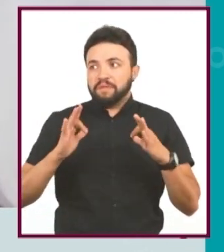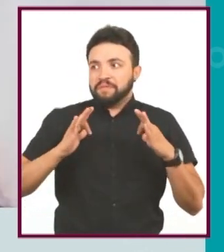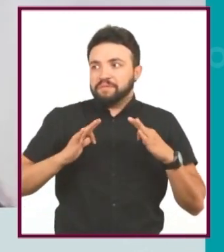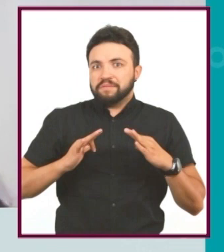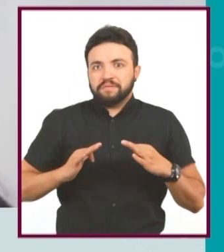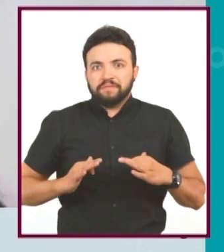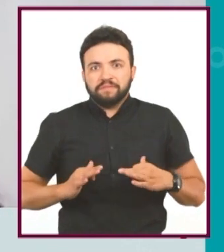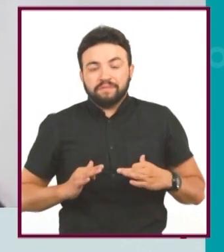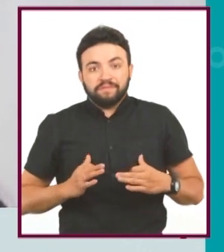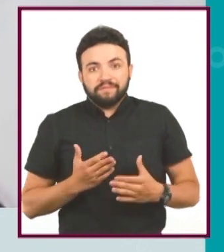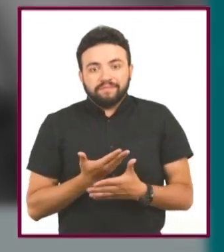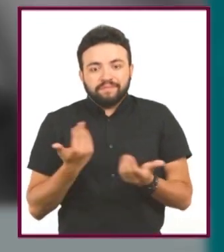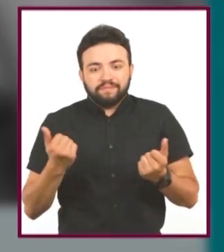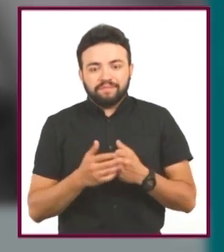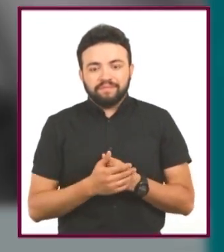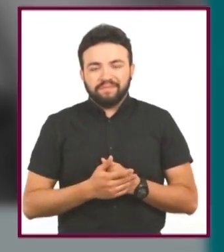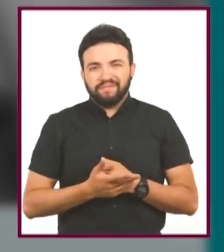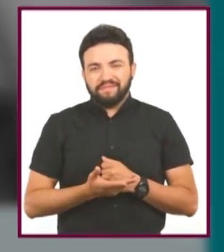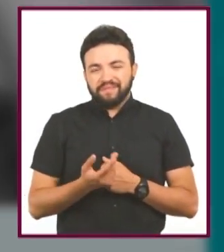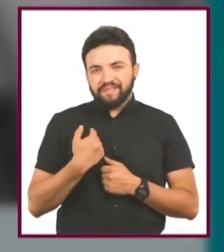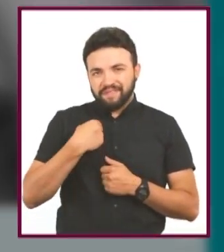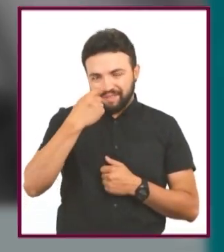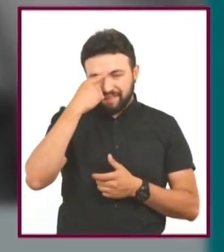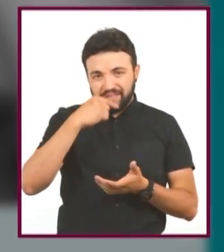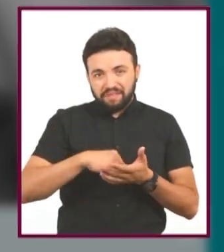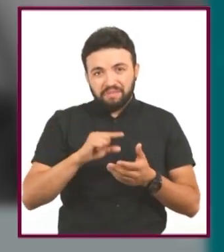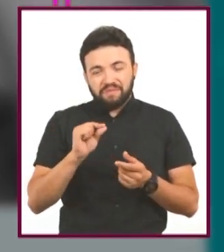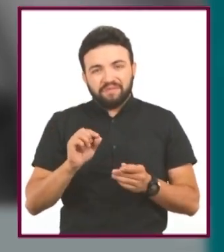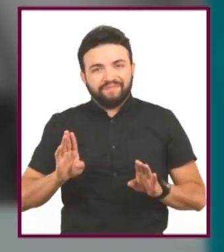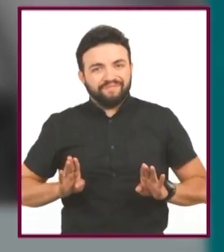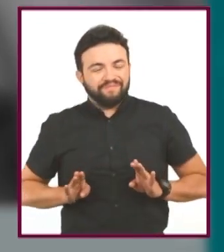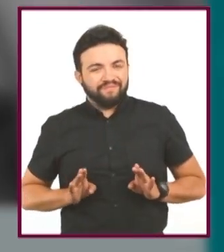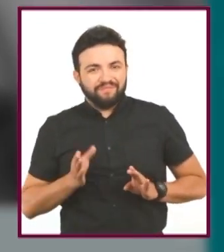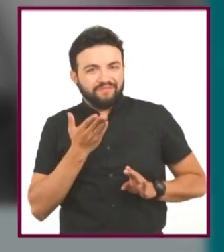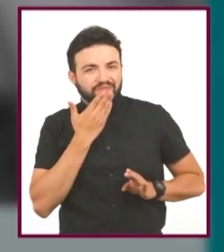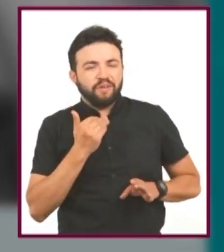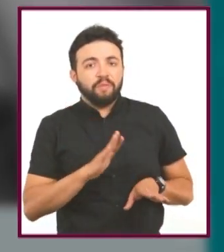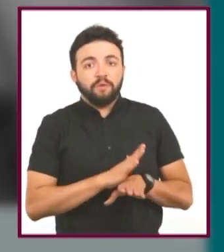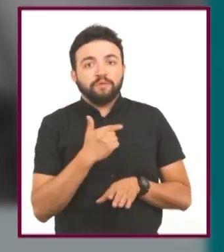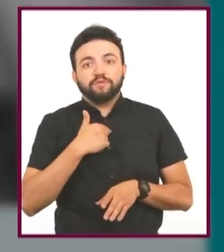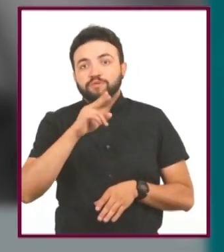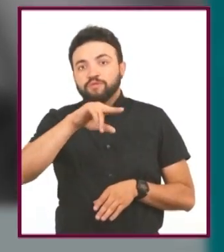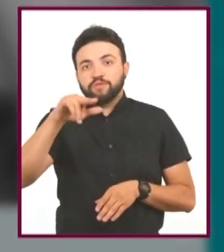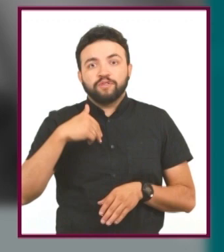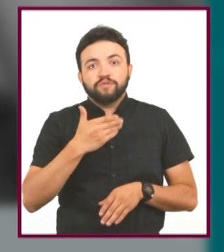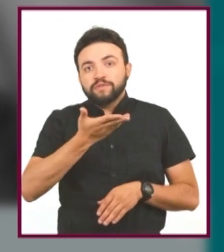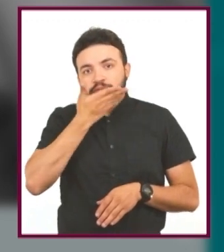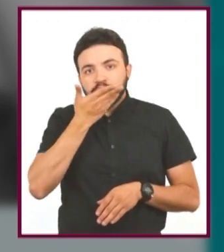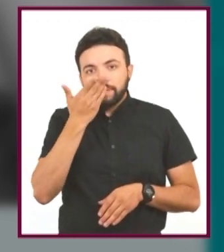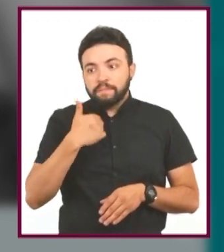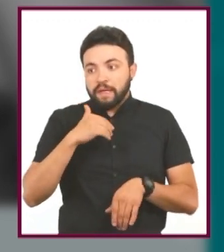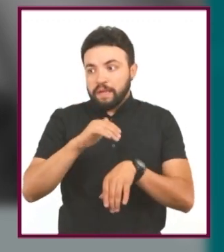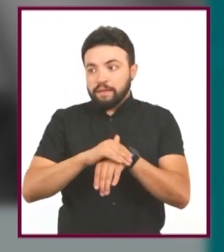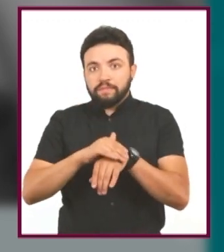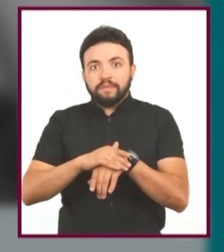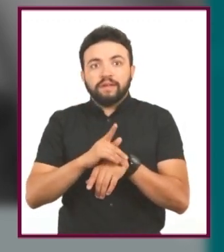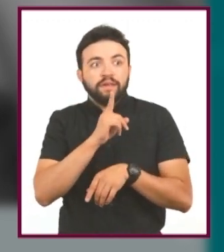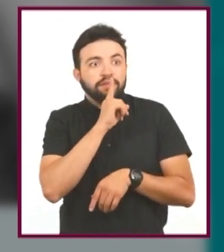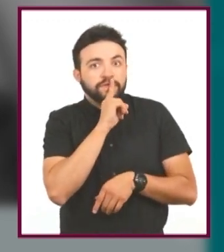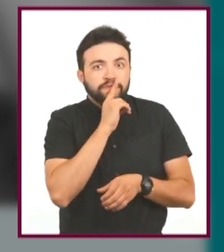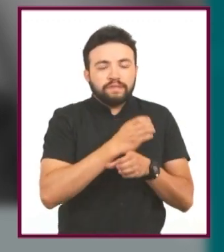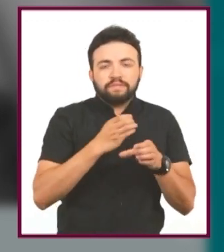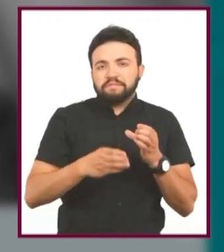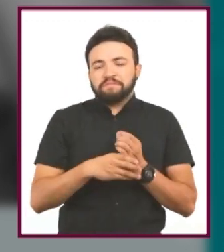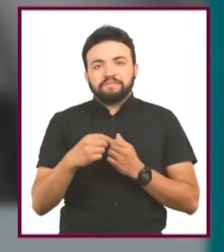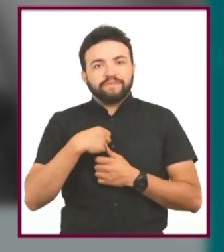de tranquilidad, no sé. Un tanto incómodo, porque yo nunca acostumbro estar en silencio con mis amigos o con